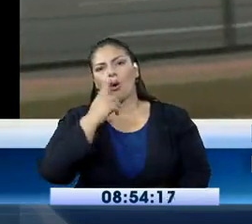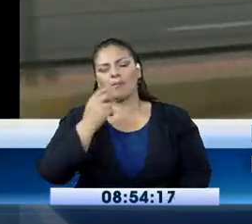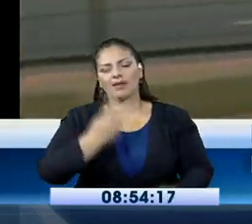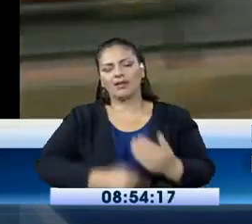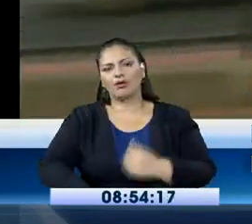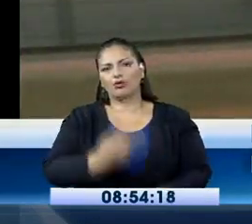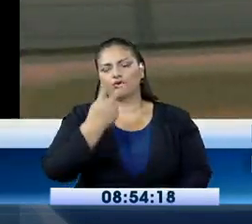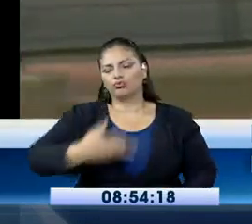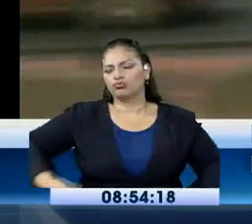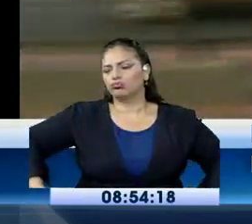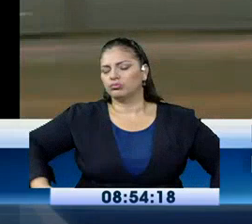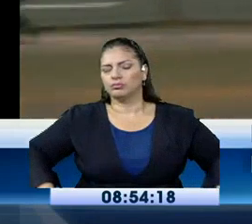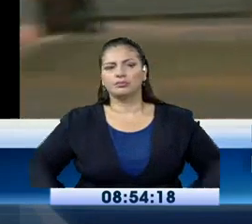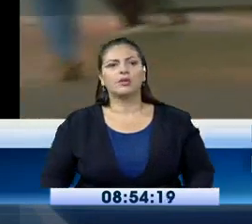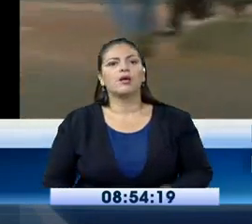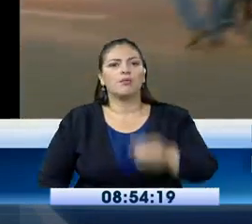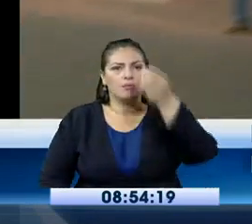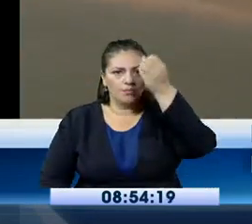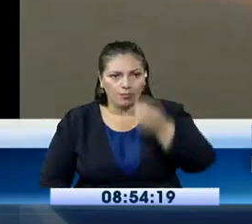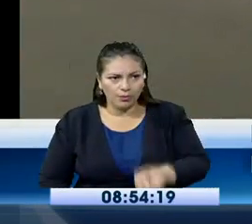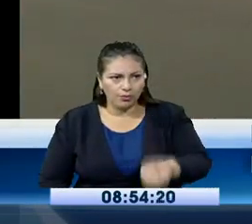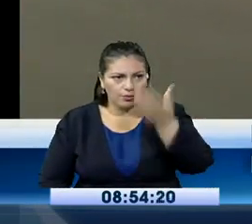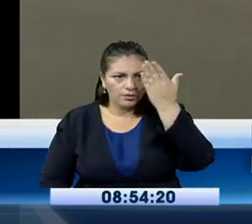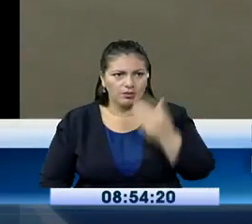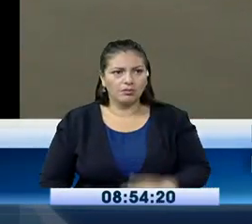qué caminar por aquí? Amigo, buenos días. ¿Por qué